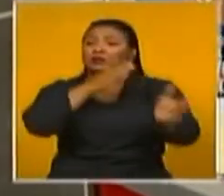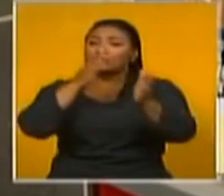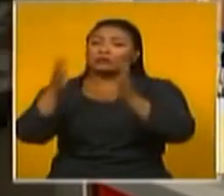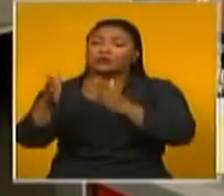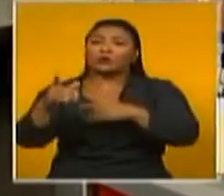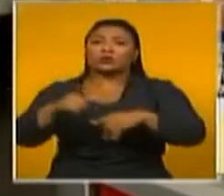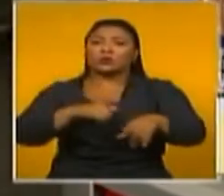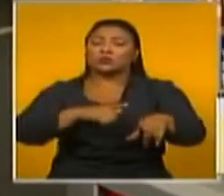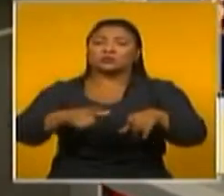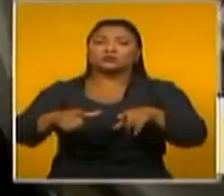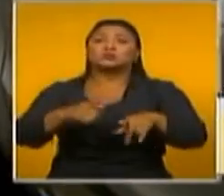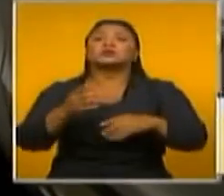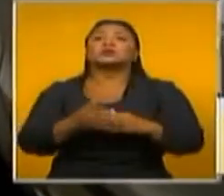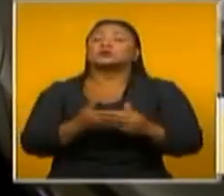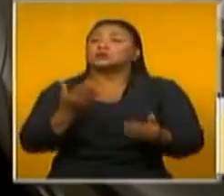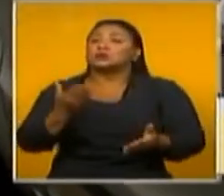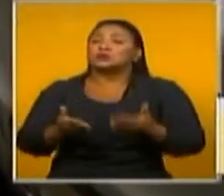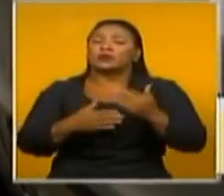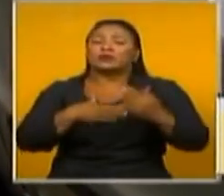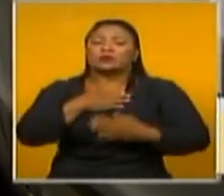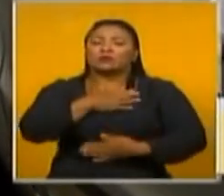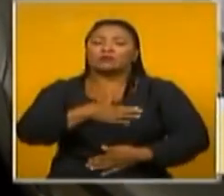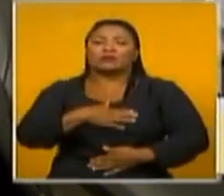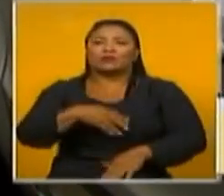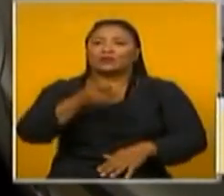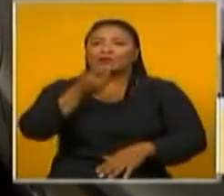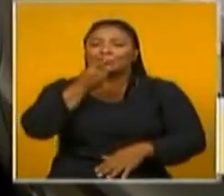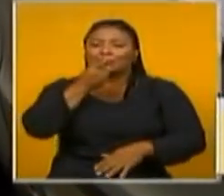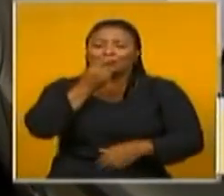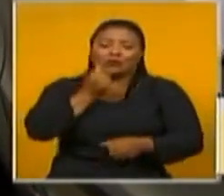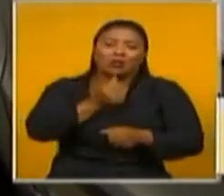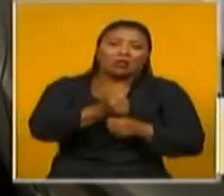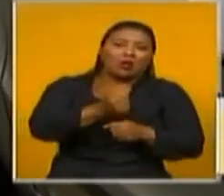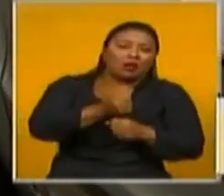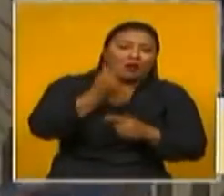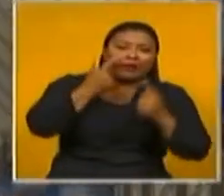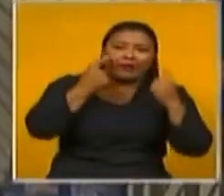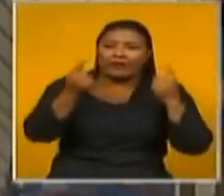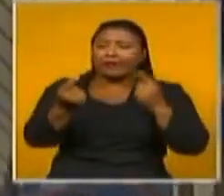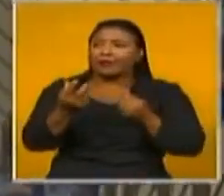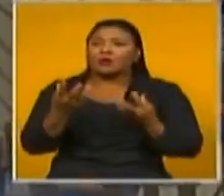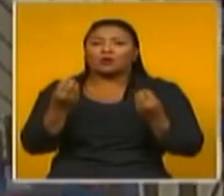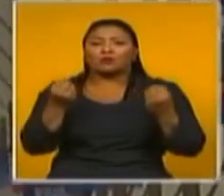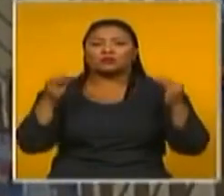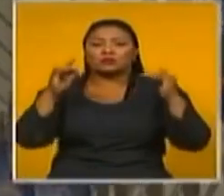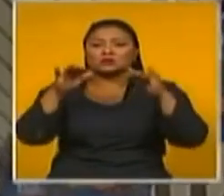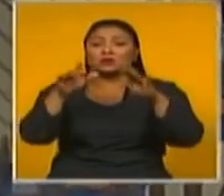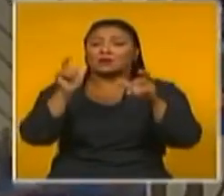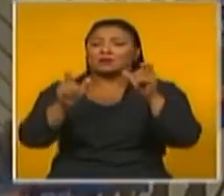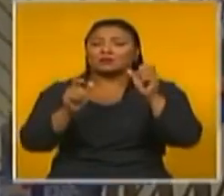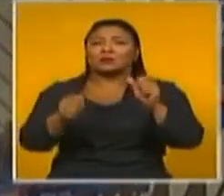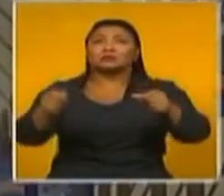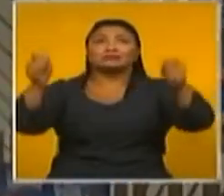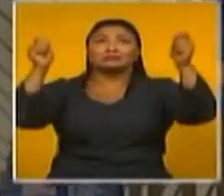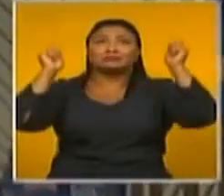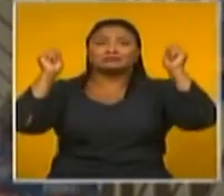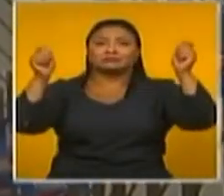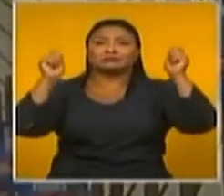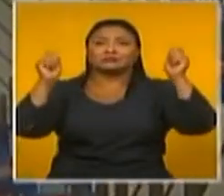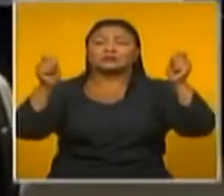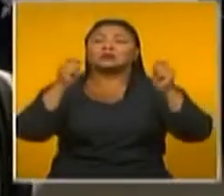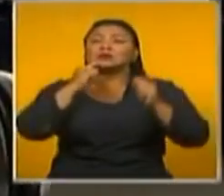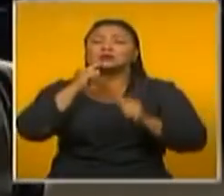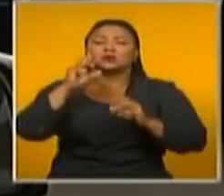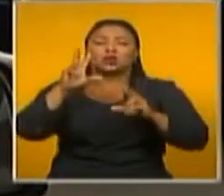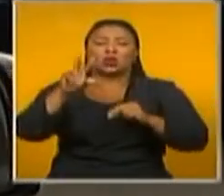Jaime Roldós Aguilera, en donde disfrutó de un desayuno de trabajo. Aquí estuvo rodeado de simpatizantes que, con carteles en mano,